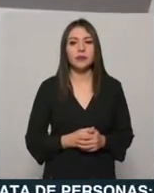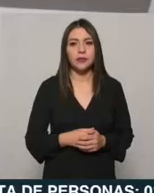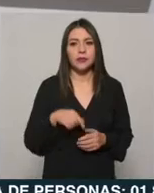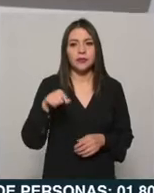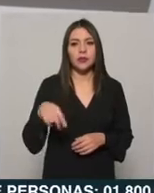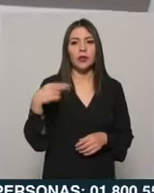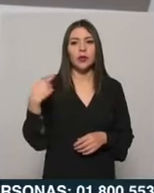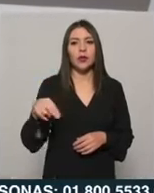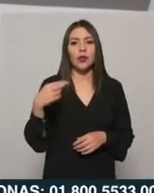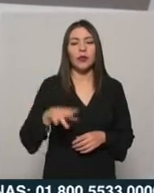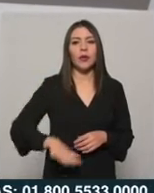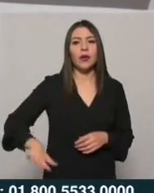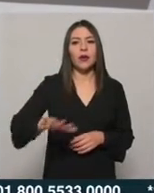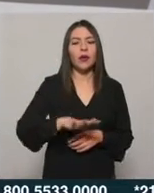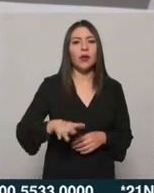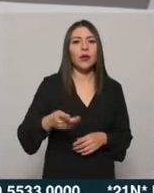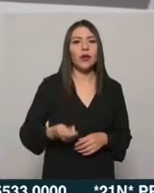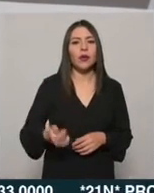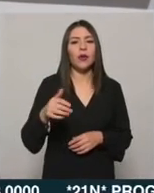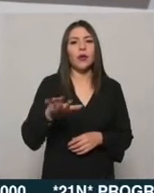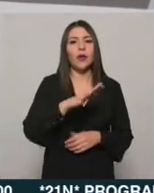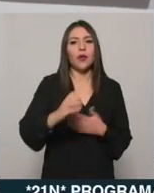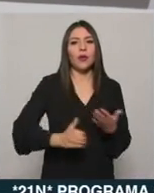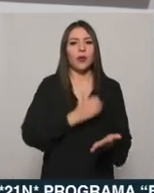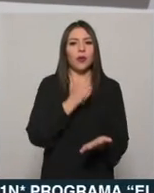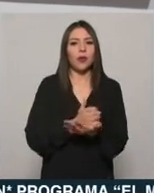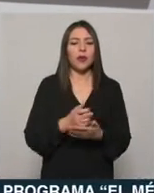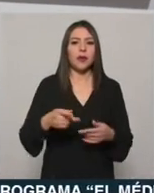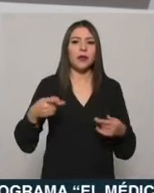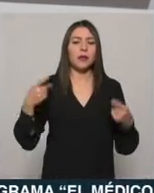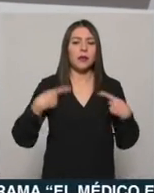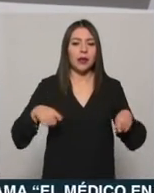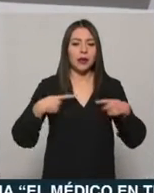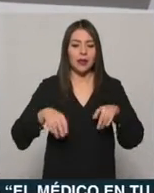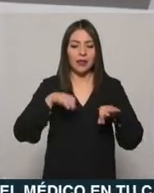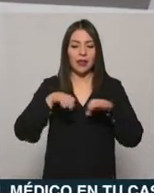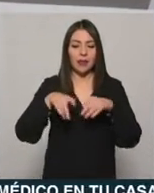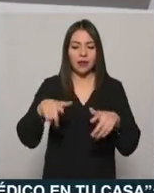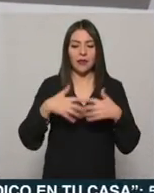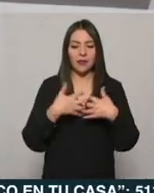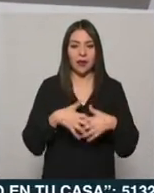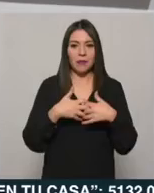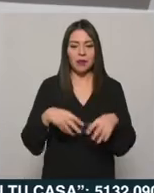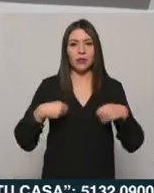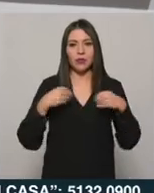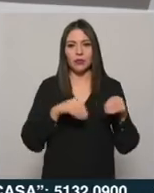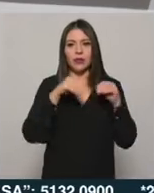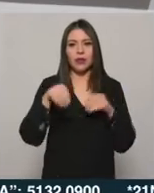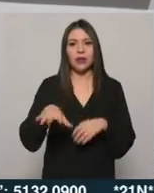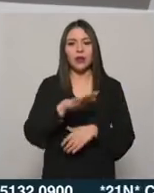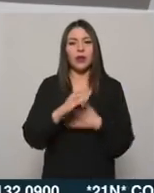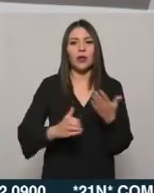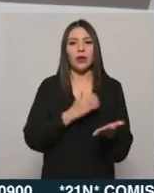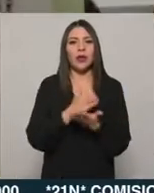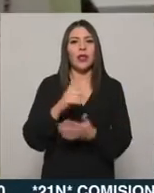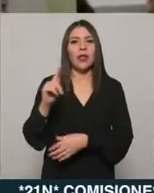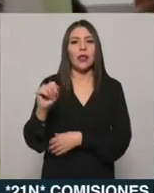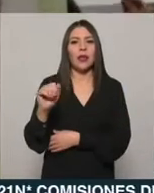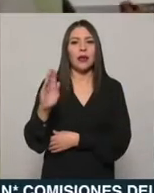tomó el nombre la colonia de esa compañía. Aquí vivieron muchos de sus trabajadores. La idea es que la tabacalera fuera una colonia